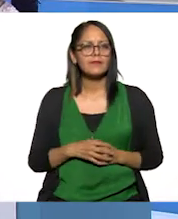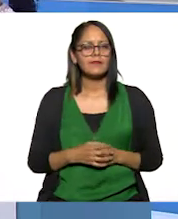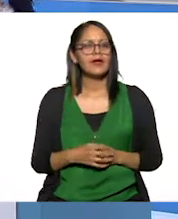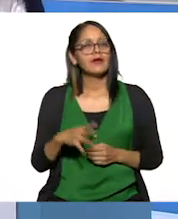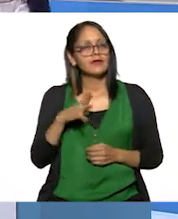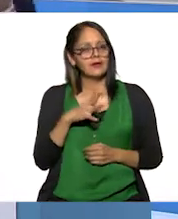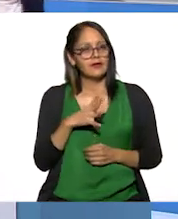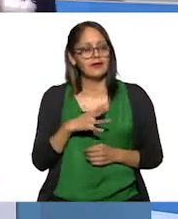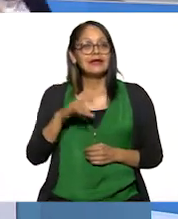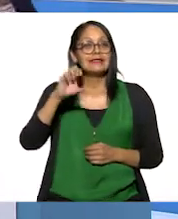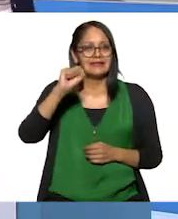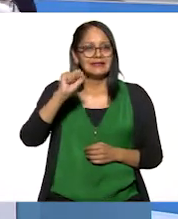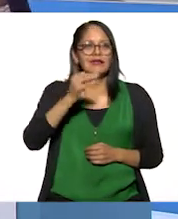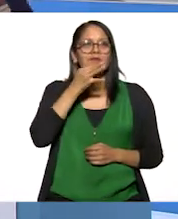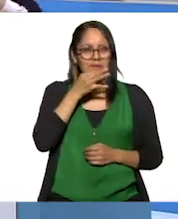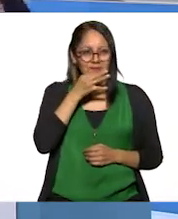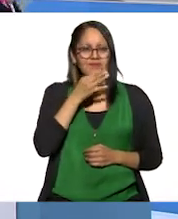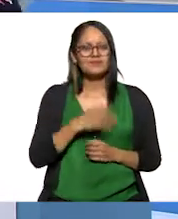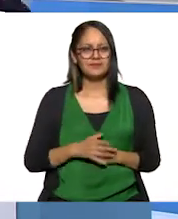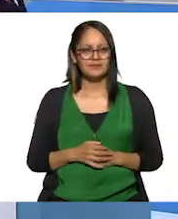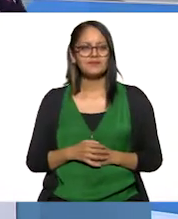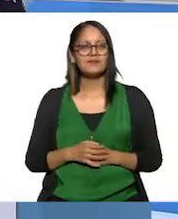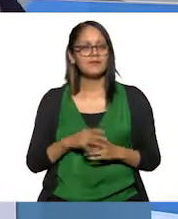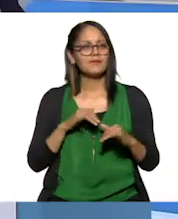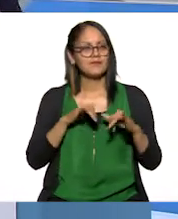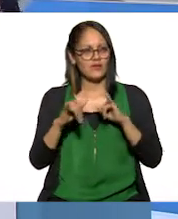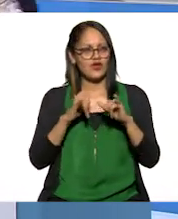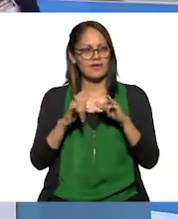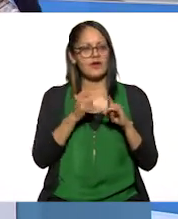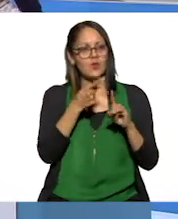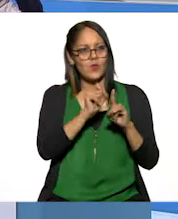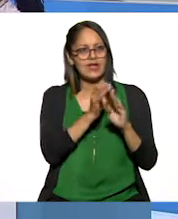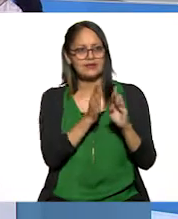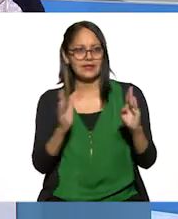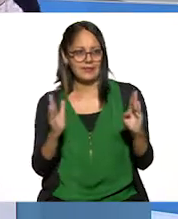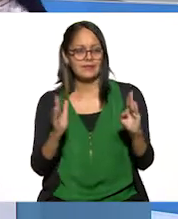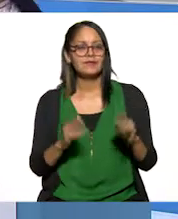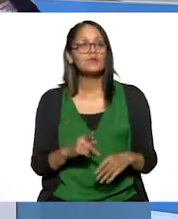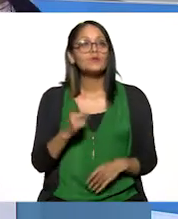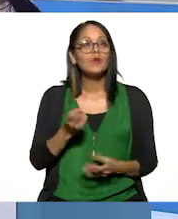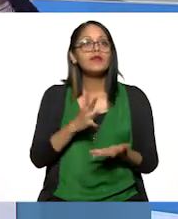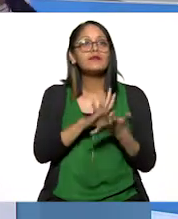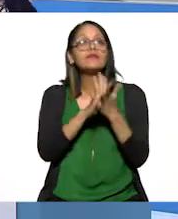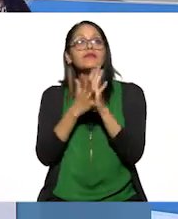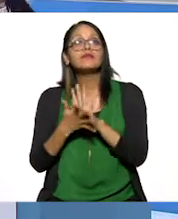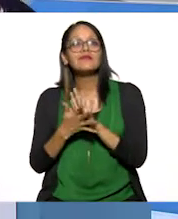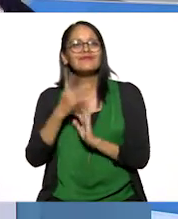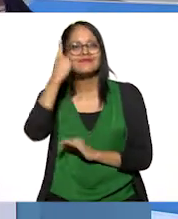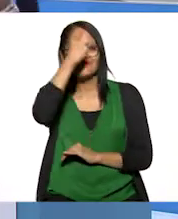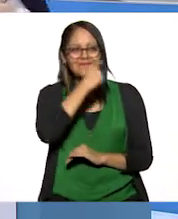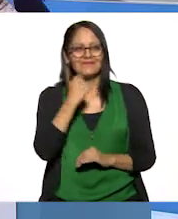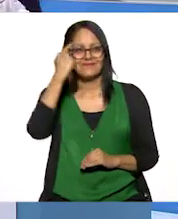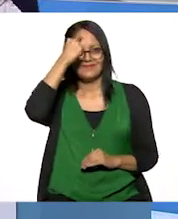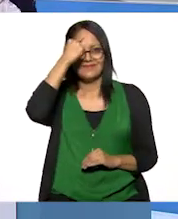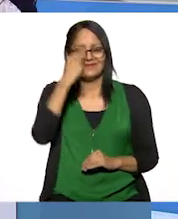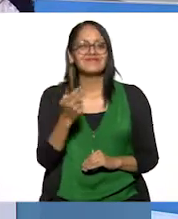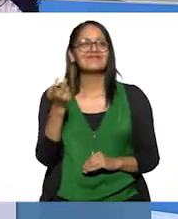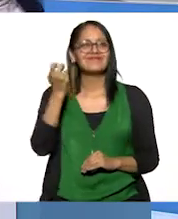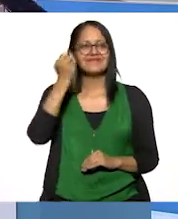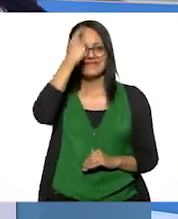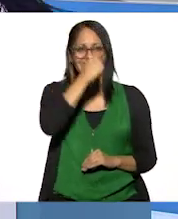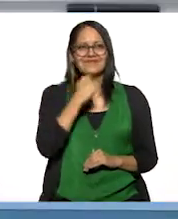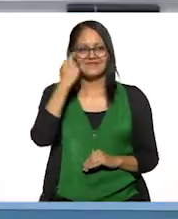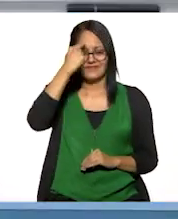tengo 60 minutos de clase de geografía a la semana. Que sería lo mismo que una... ¡Hora! Una hora. Es una